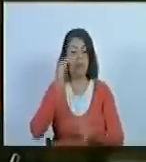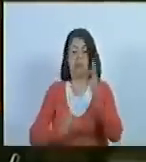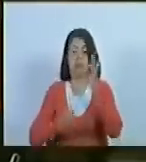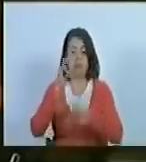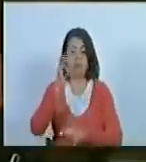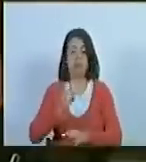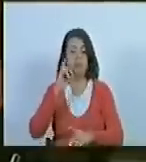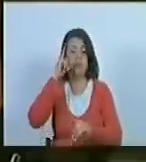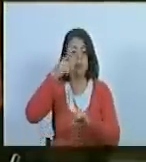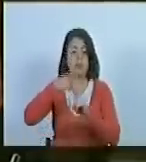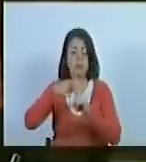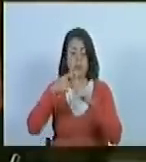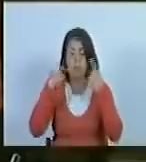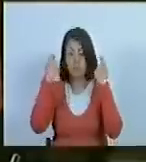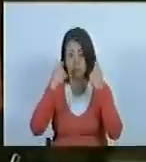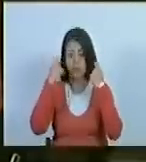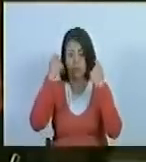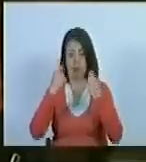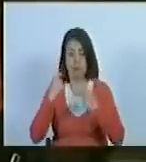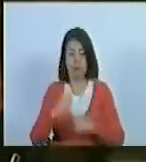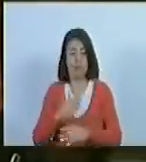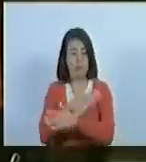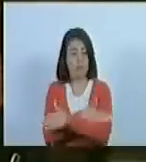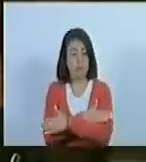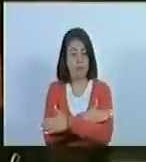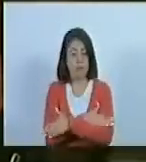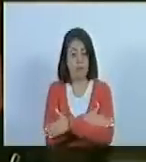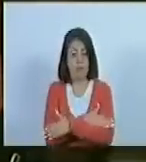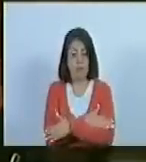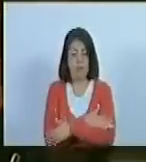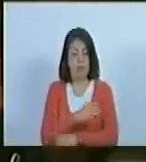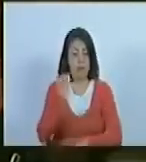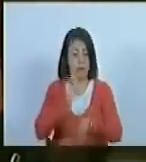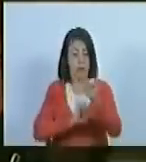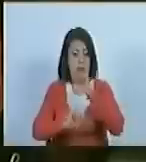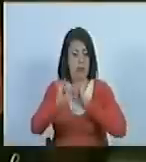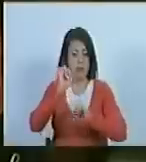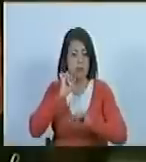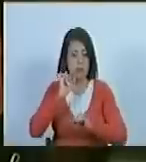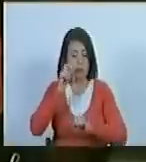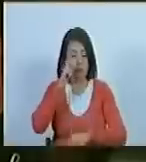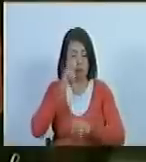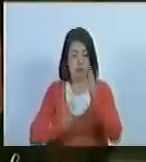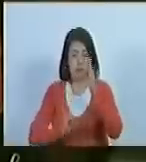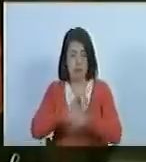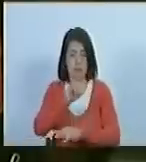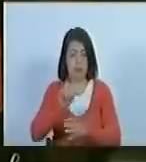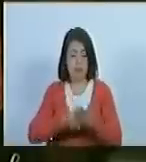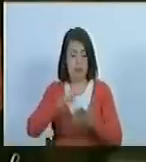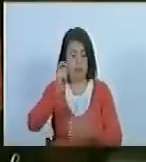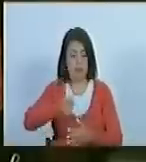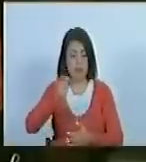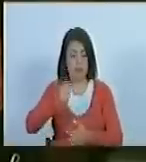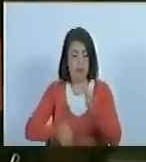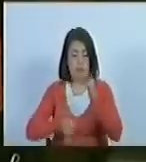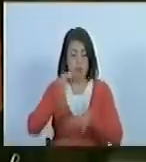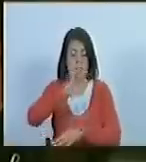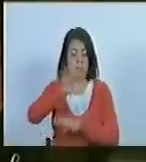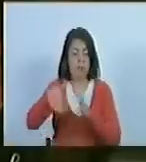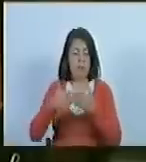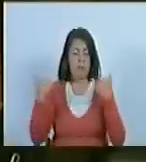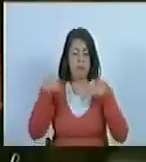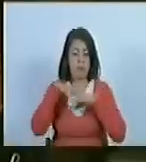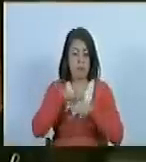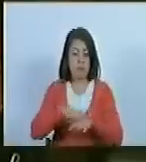con ese fin. Celebrar y felicitar a los defensores, a los fiscales, a los jueces, a todos los integrantes